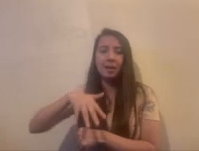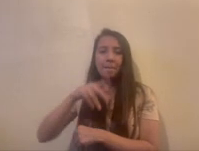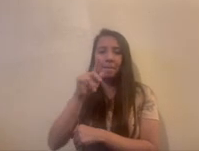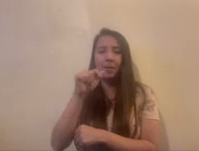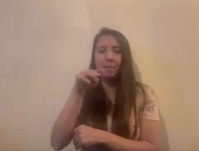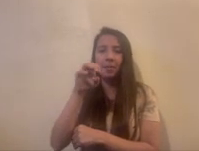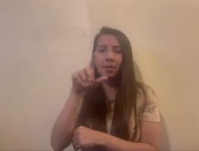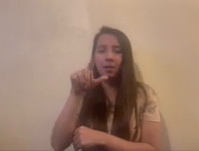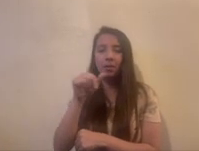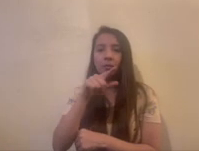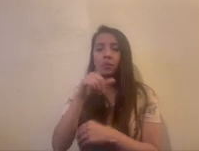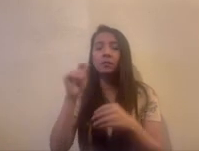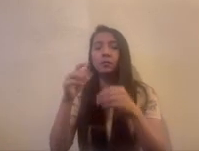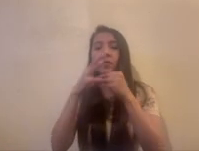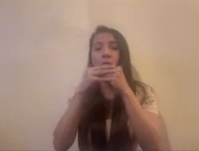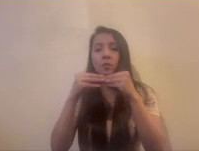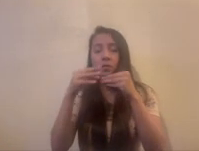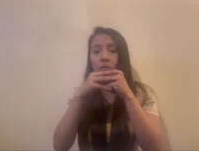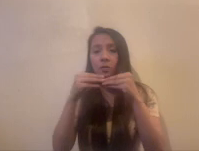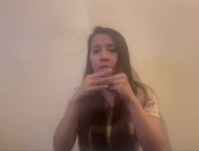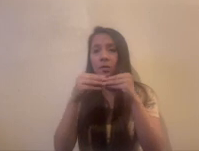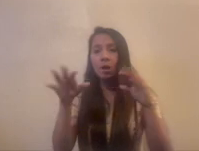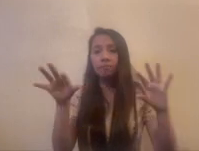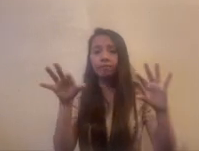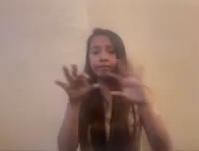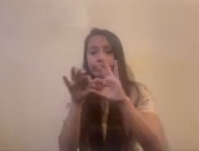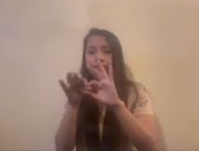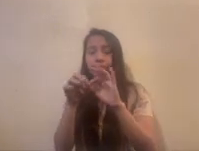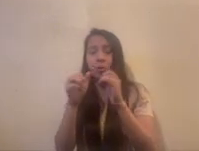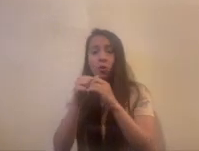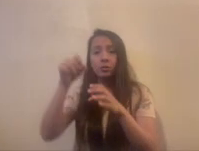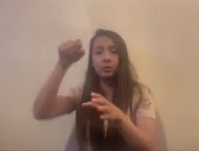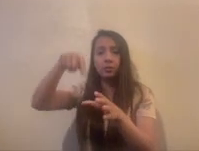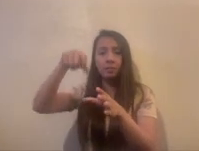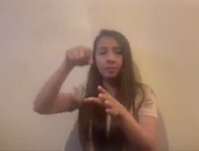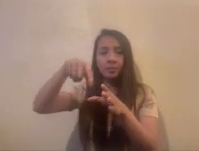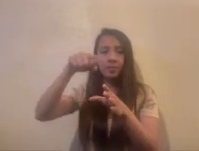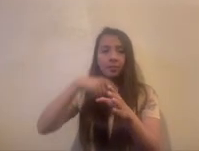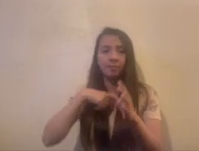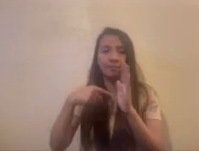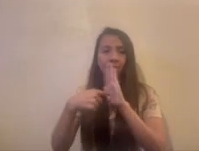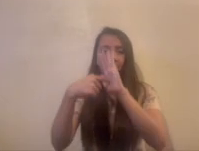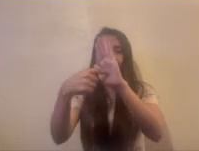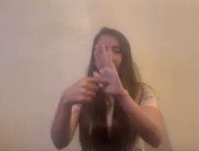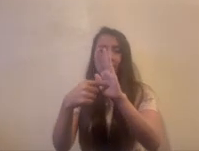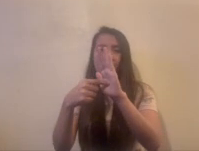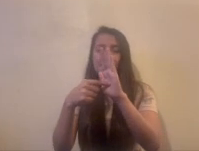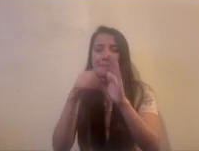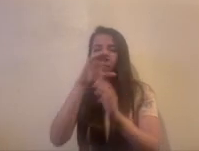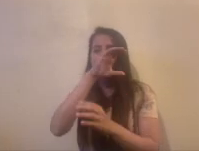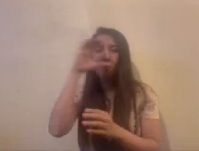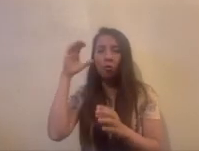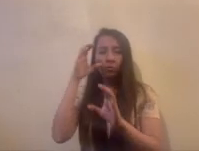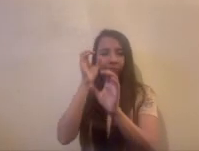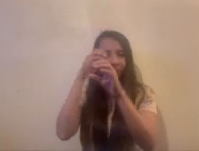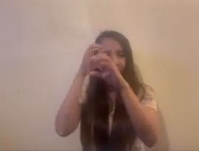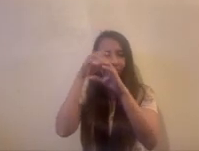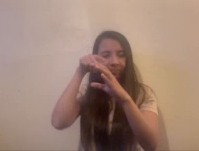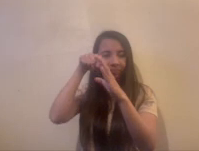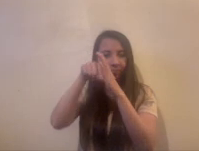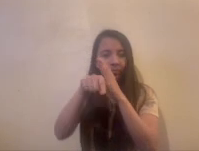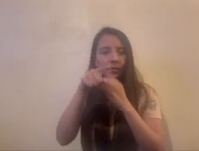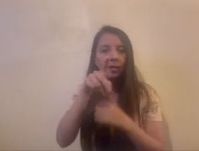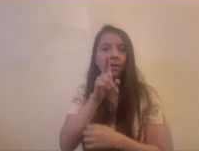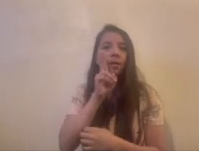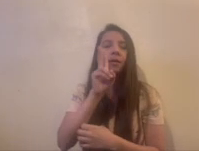aquenio. Los aquenios en realidad son un fruto que está íntimamente ligado con la semilla. Acá les muestro una imagen de microscopía electrónica de